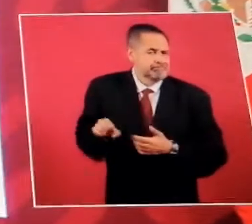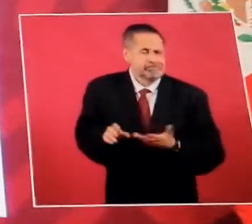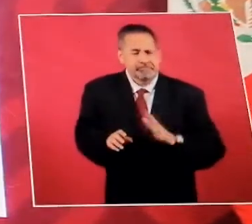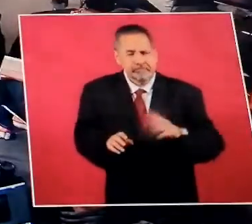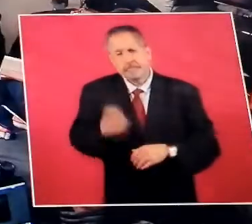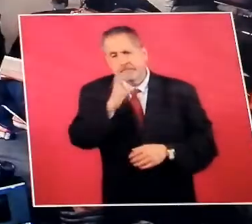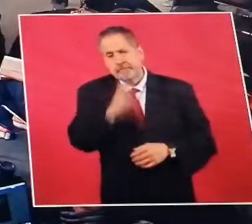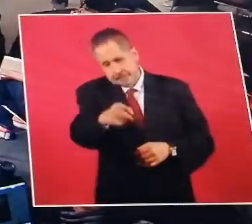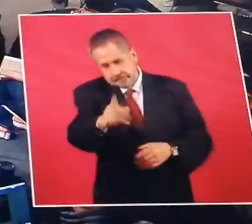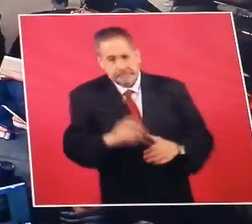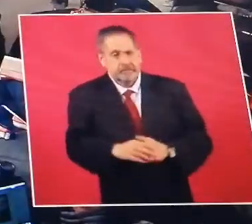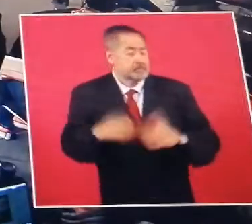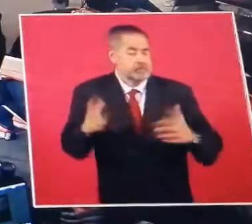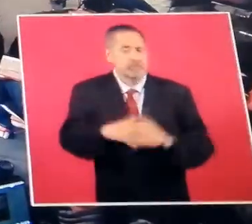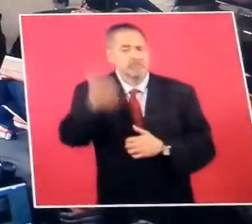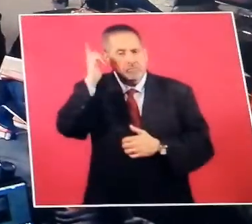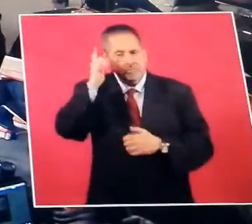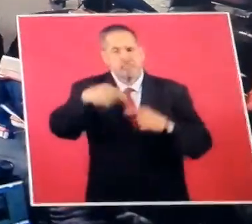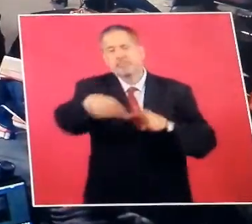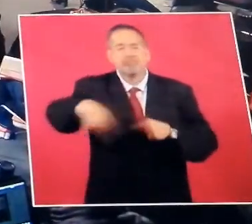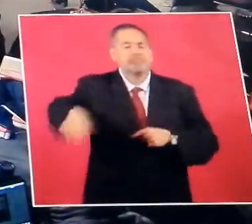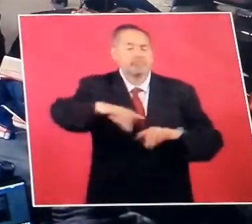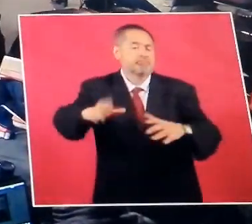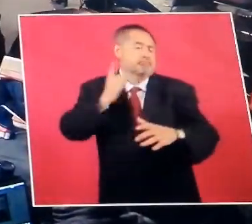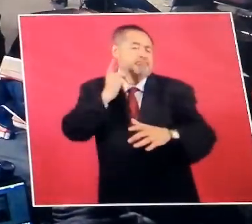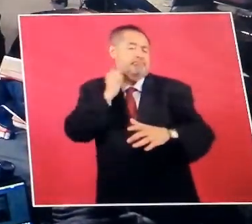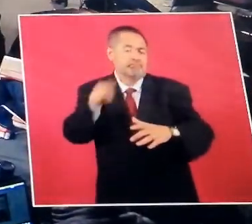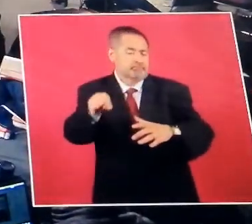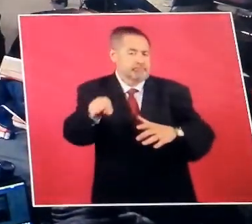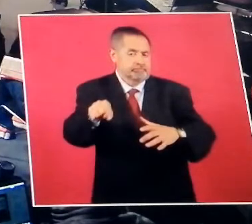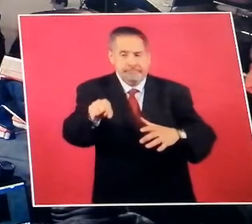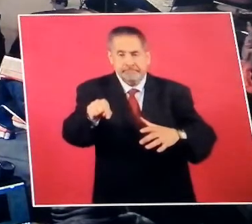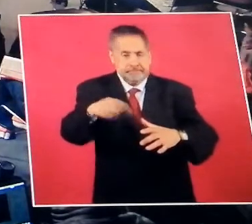Entonces, es contestando tu pregunta. Entonces, ojalá y los legisladores